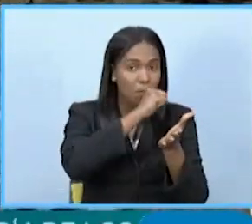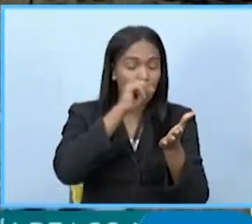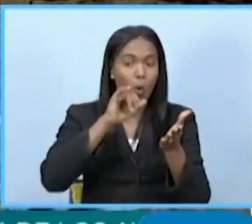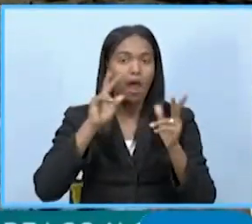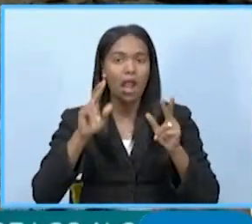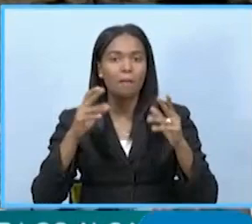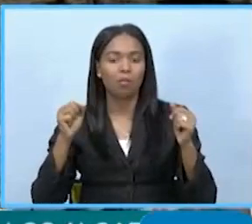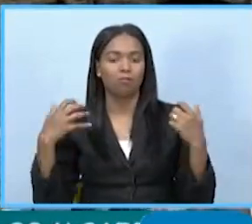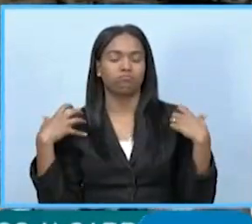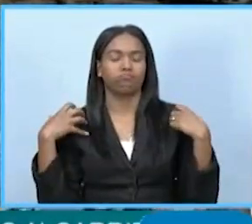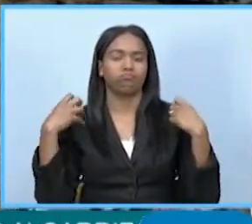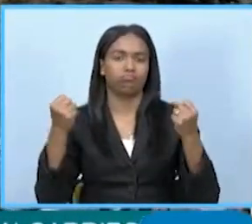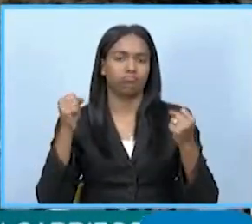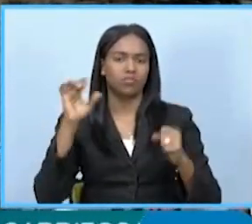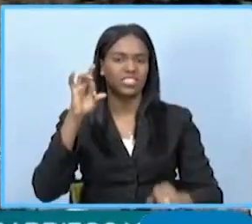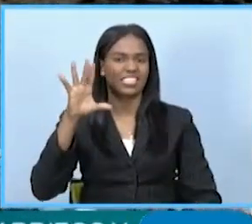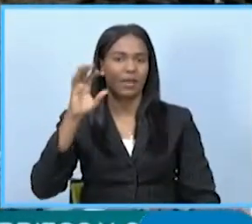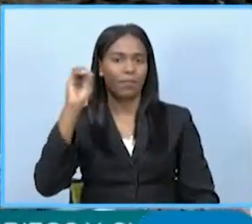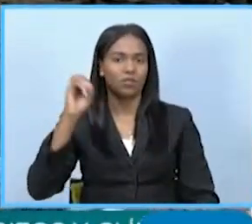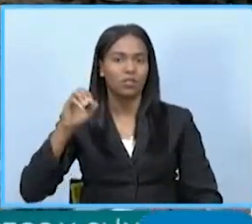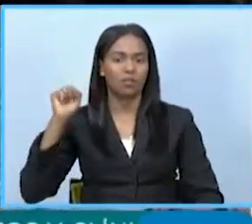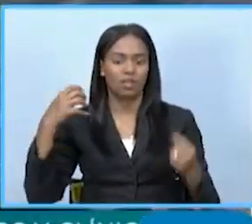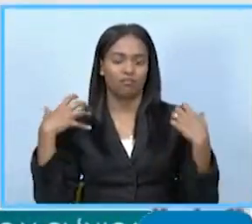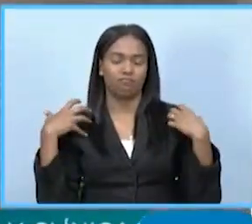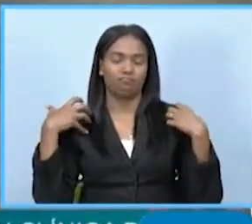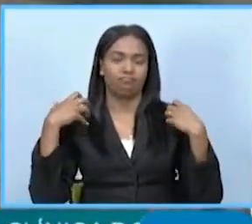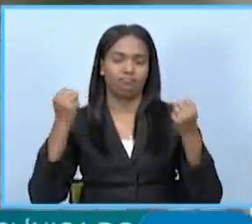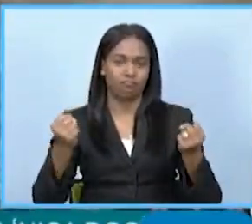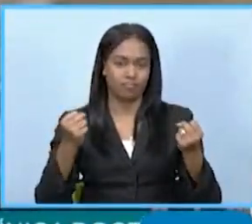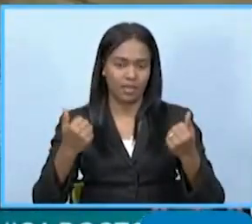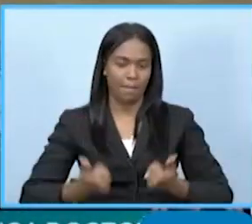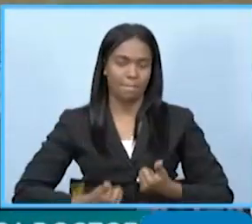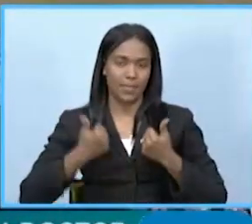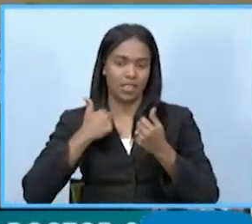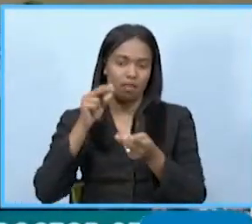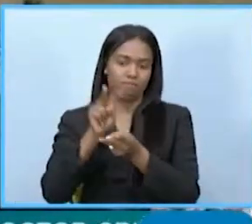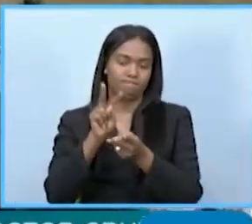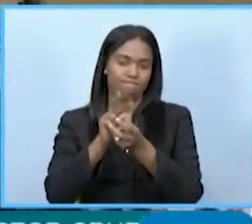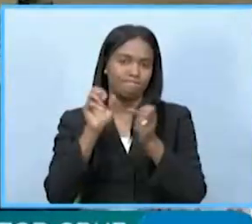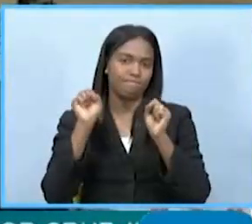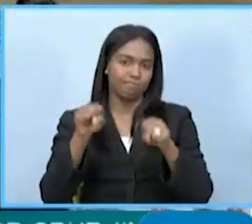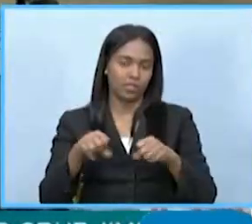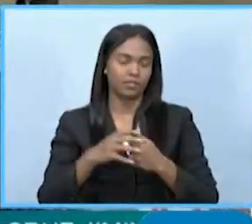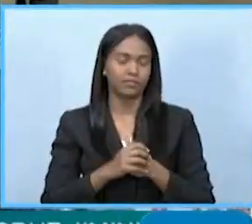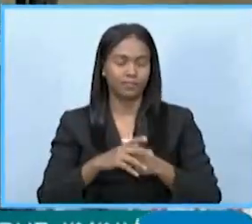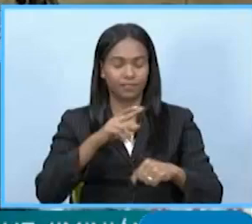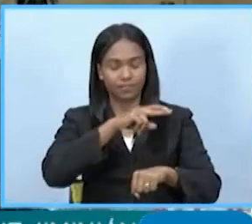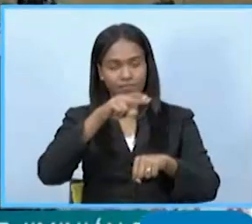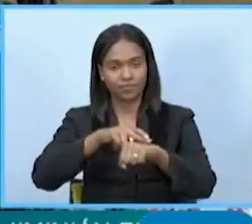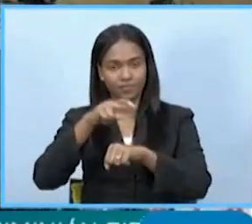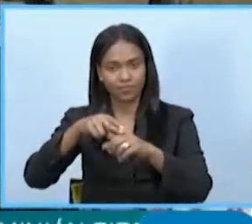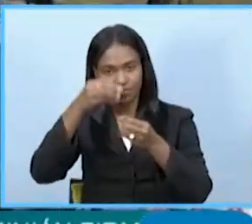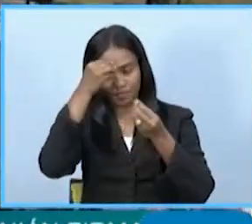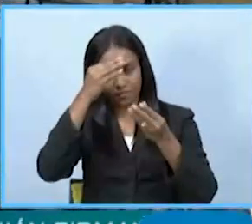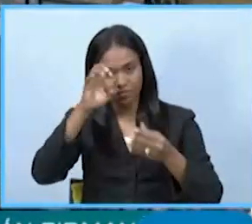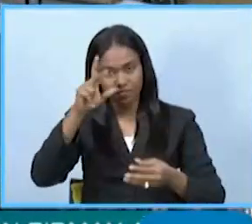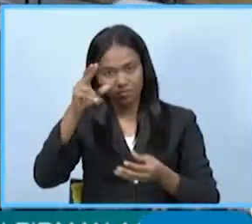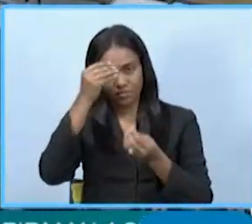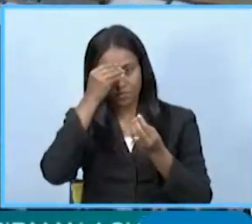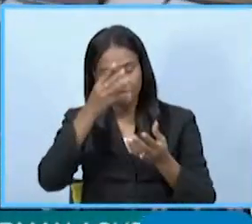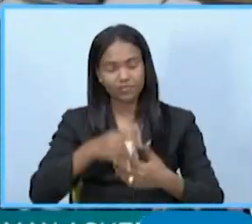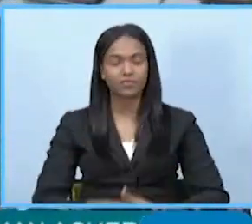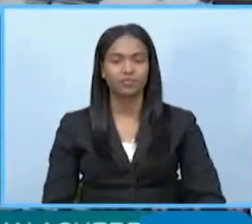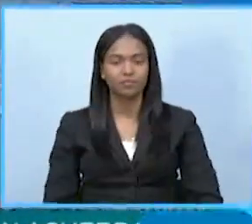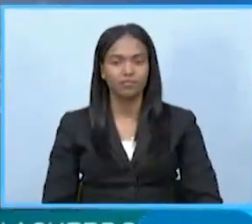rápida recuperación y un 85% de recuperación de la vida sexual. En las regionales, Esther López, Central